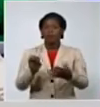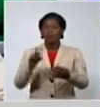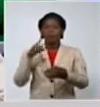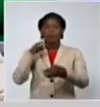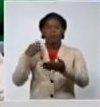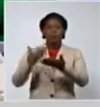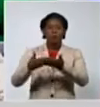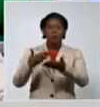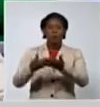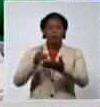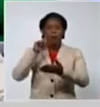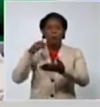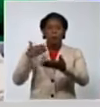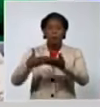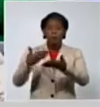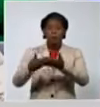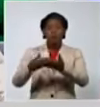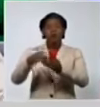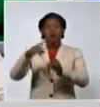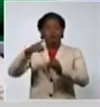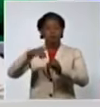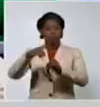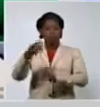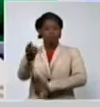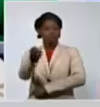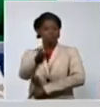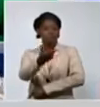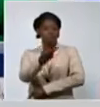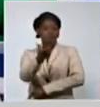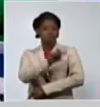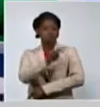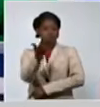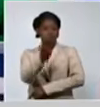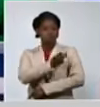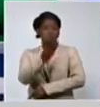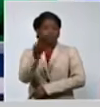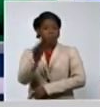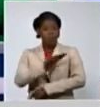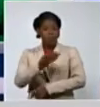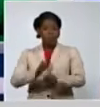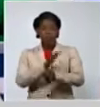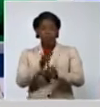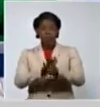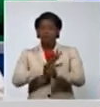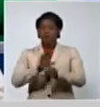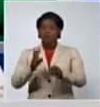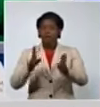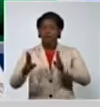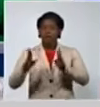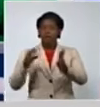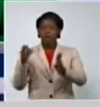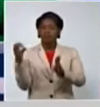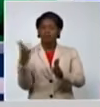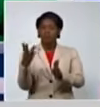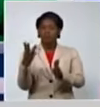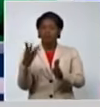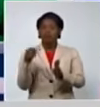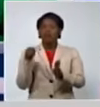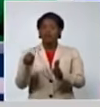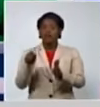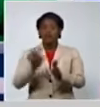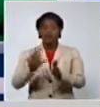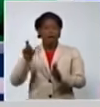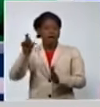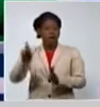Soberano 0,2, que es una de nuestros candidatos vacunales. Que ya la fase 3 es la última